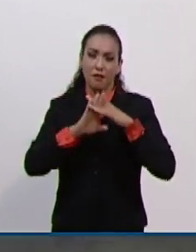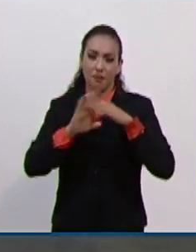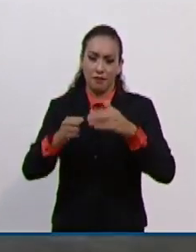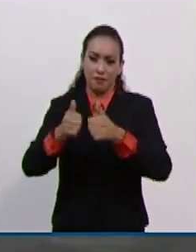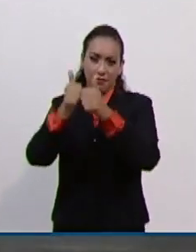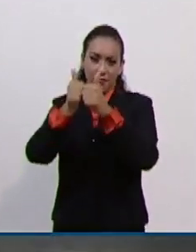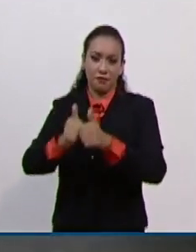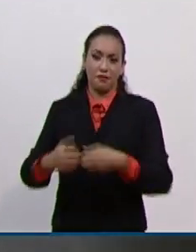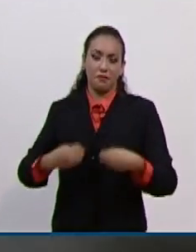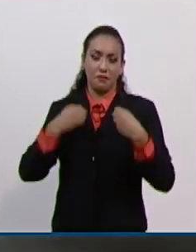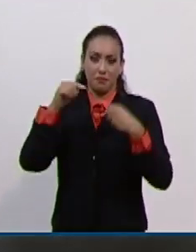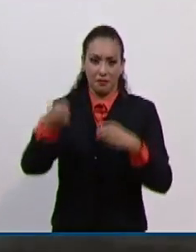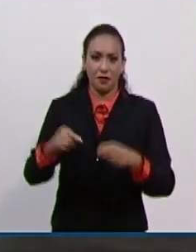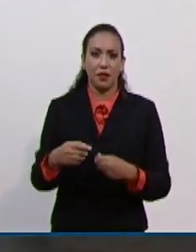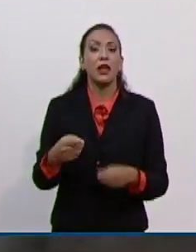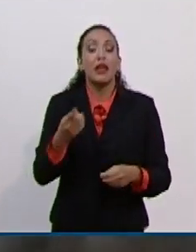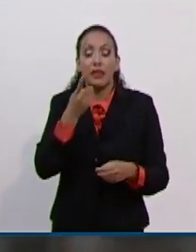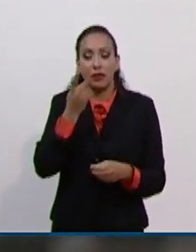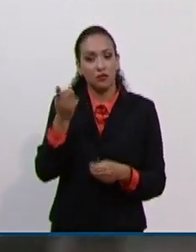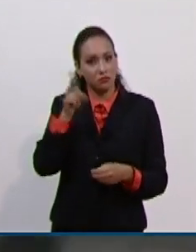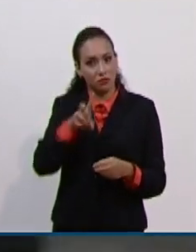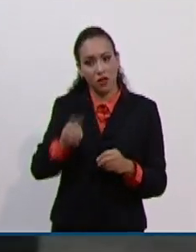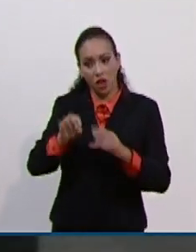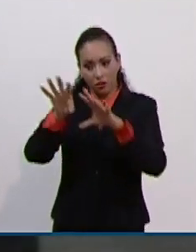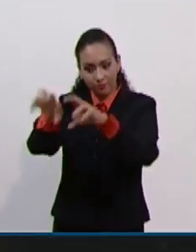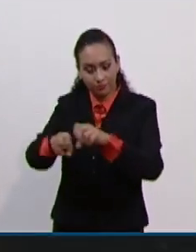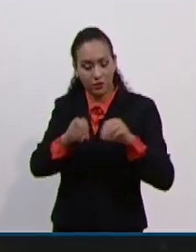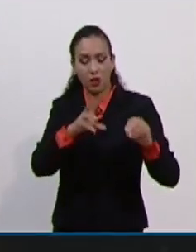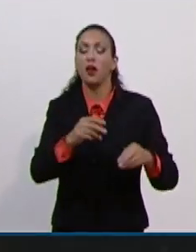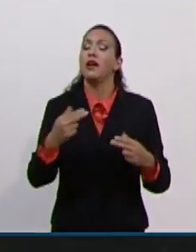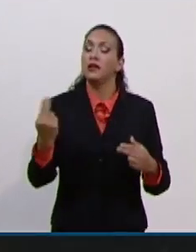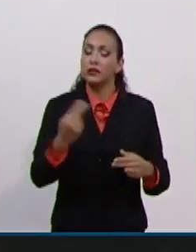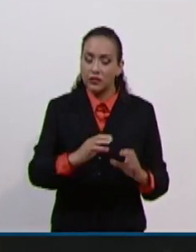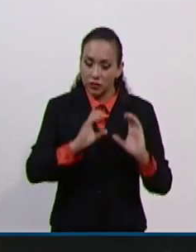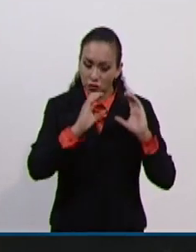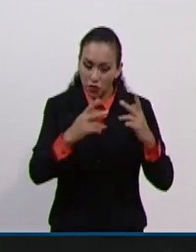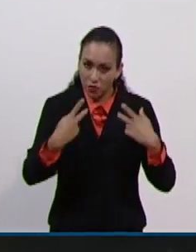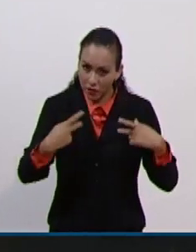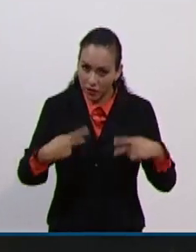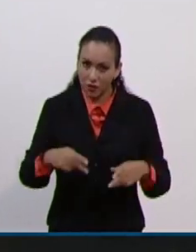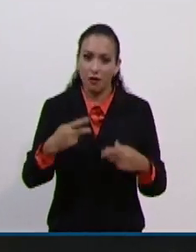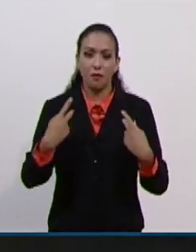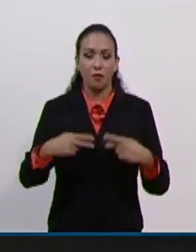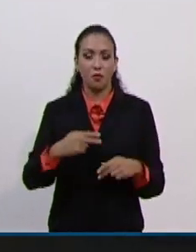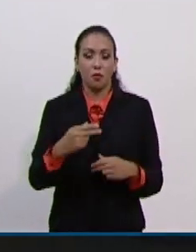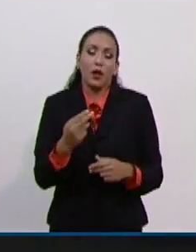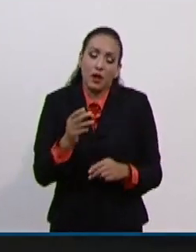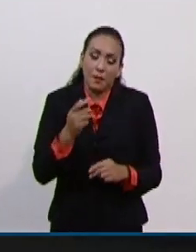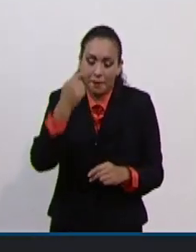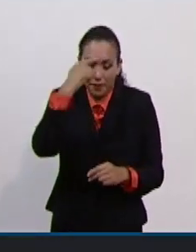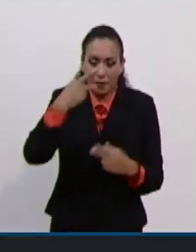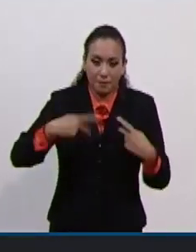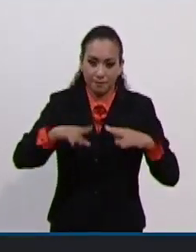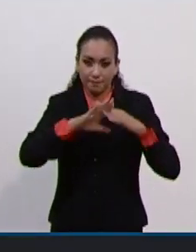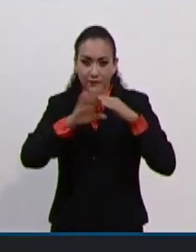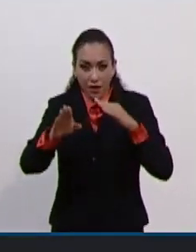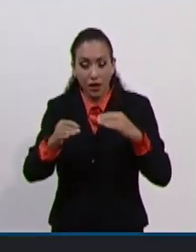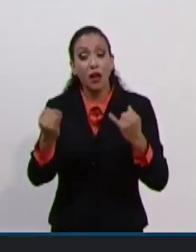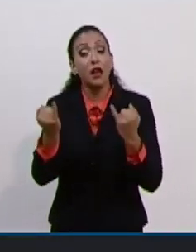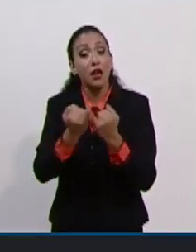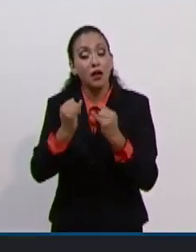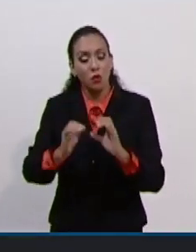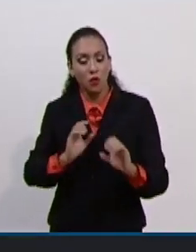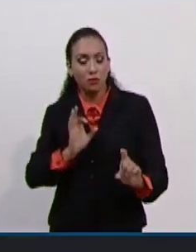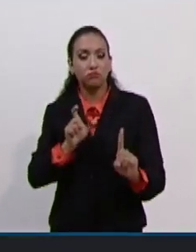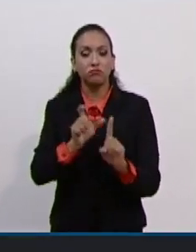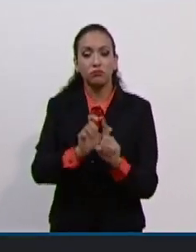de conformidad con lo previsto en el Protocolo para la Atención Humanitaria de Emergencia a Personas Migrantes y o sujetas de protección